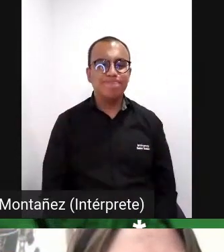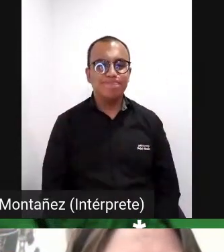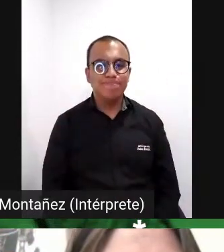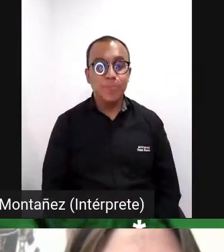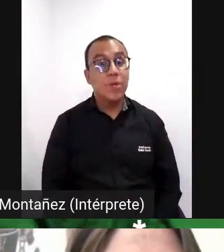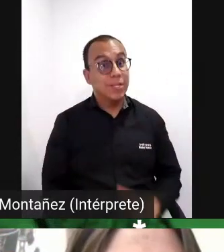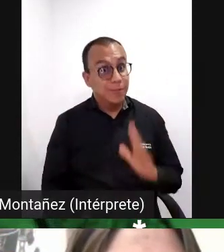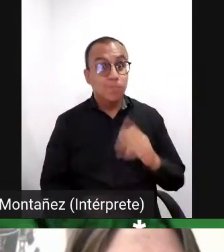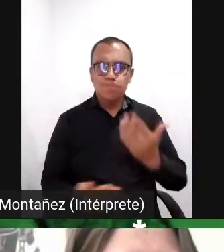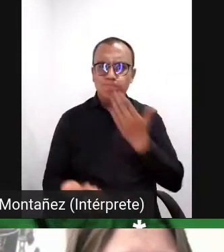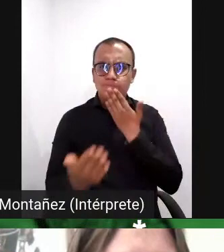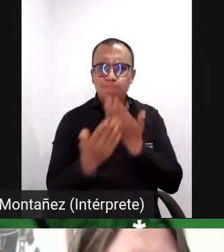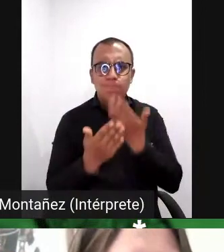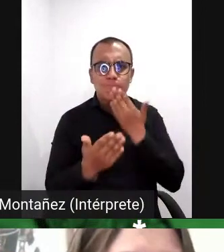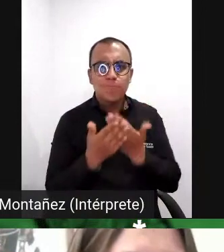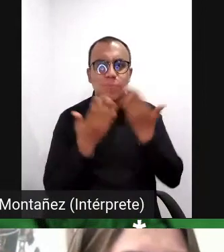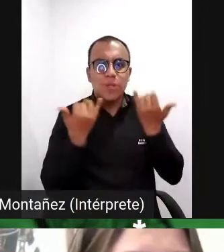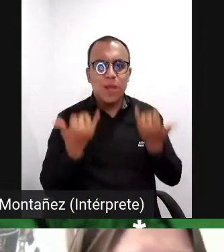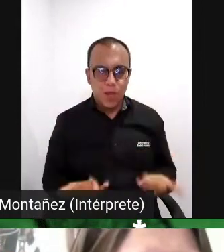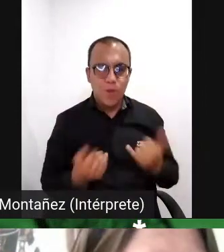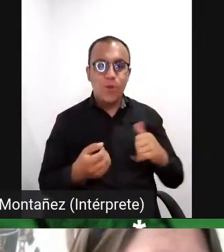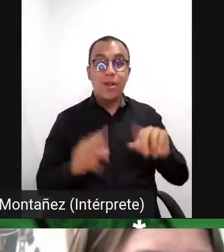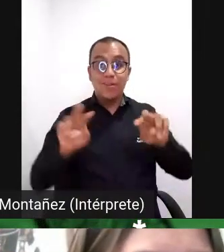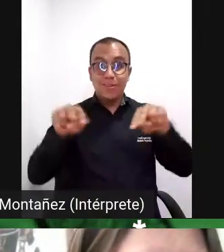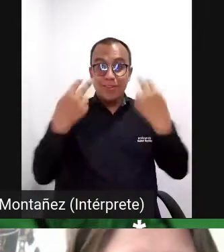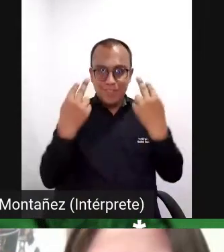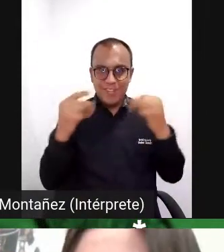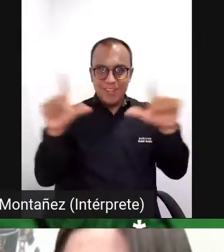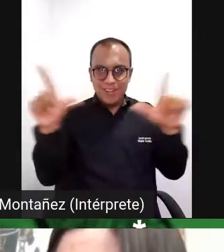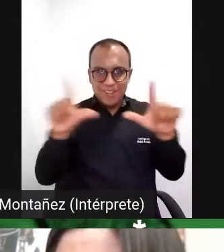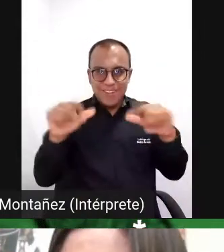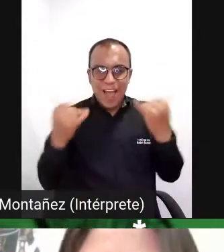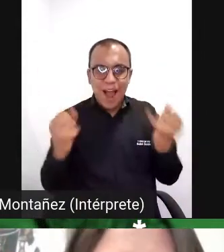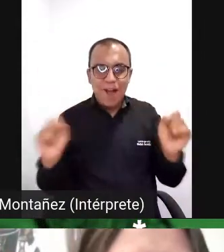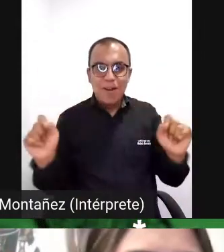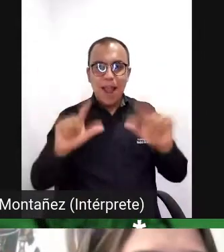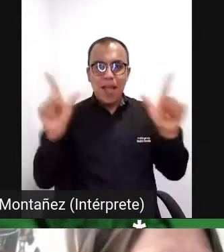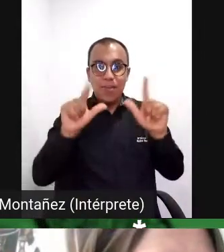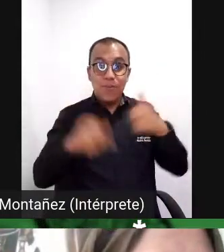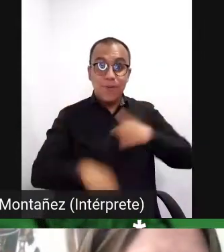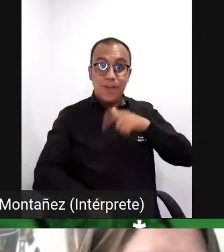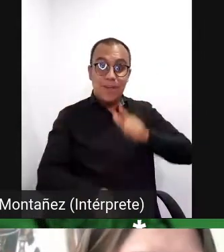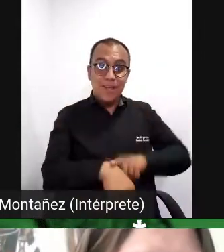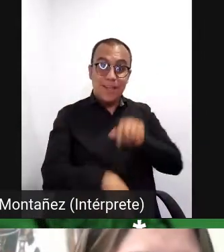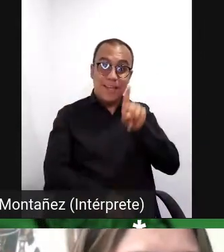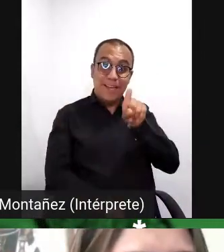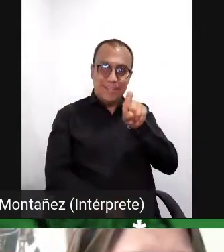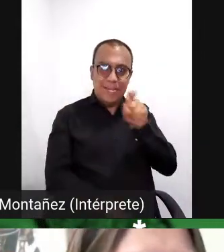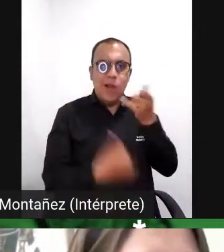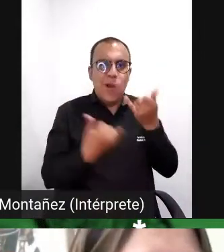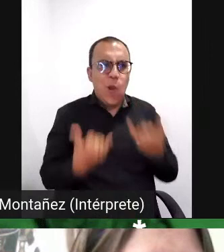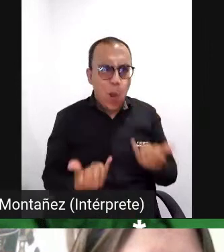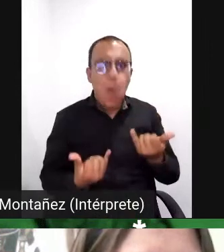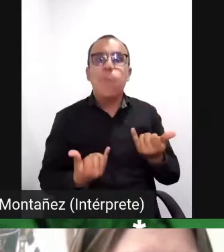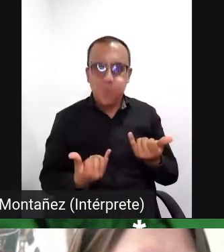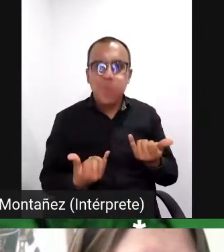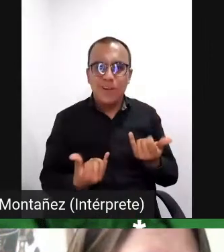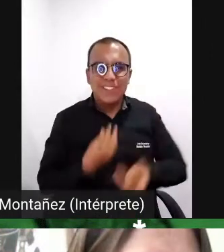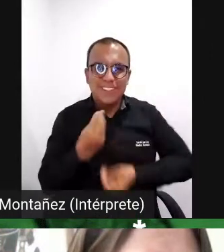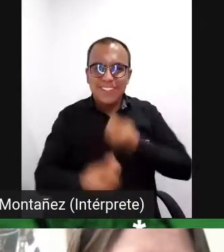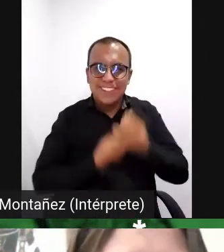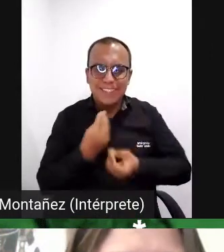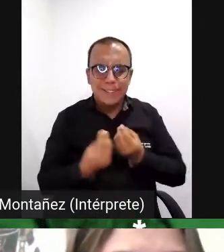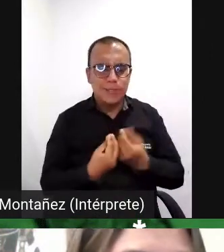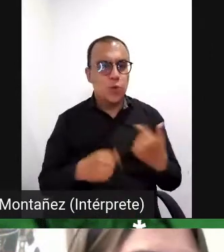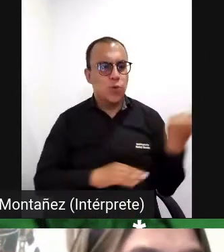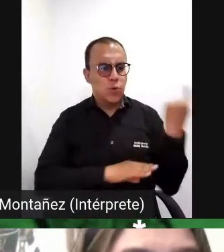También quiero agradecerle a nuestra ciudadanía que nos vio hoy, que se conectó, que hoy a las 6 sigue aquí conectada a pesar de un gran día